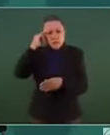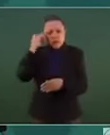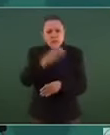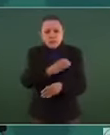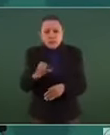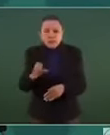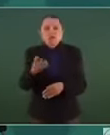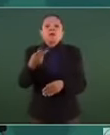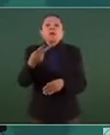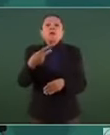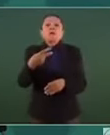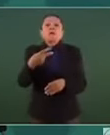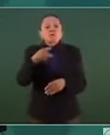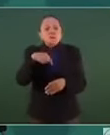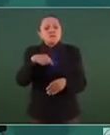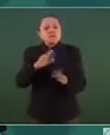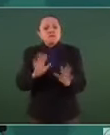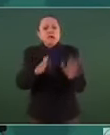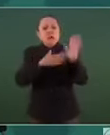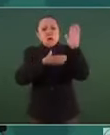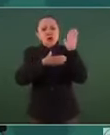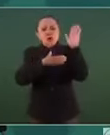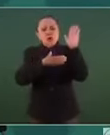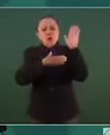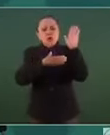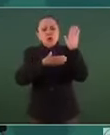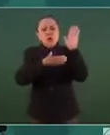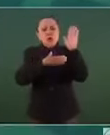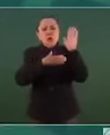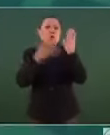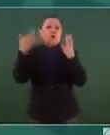hicimos compromisos con ellos ya